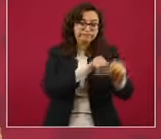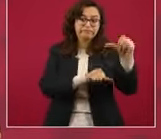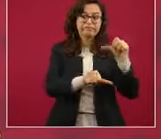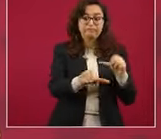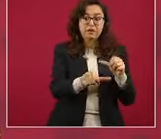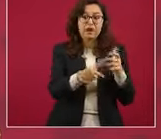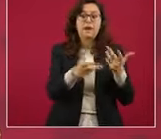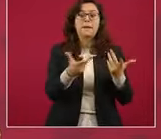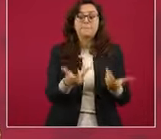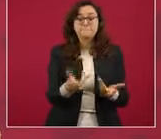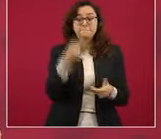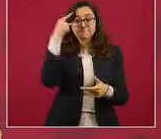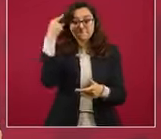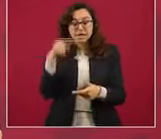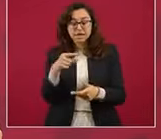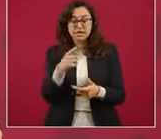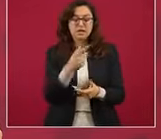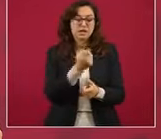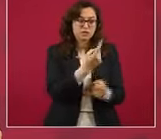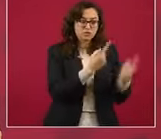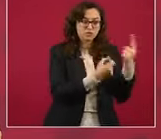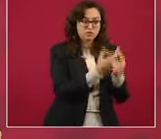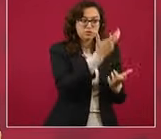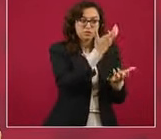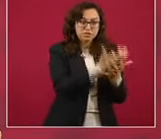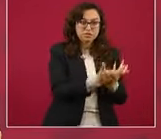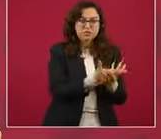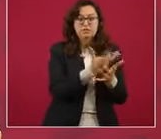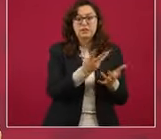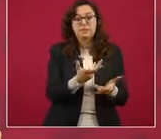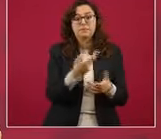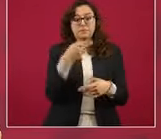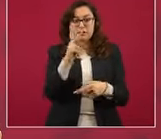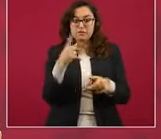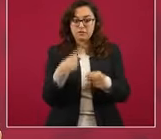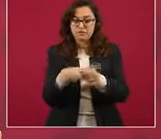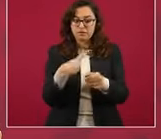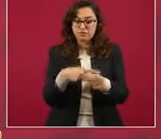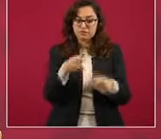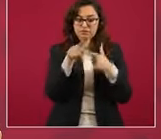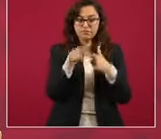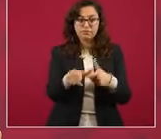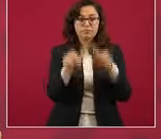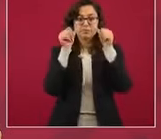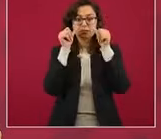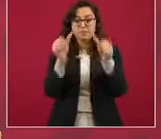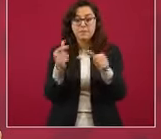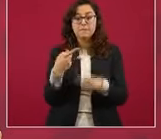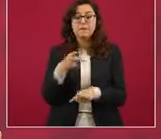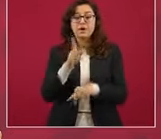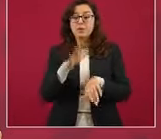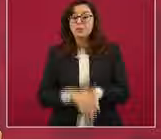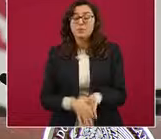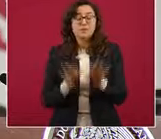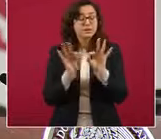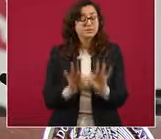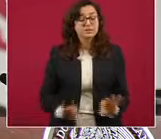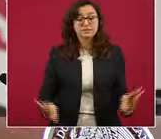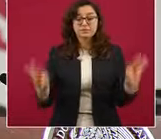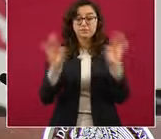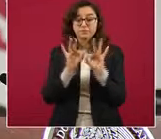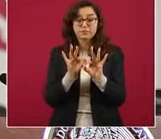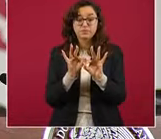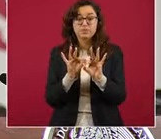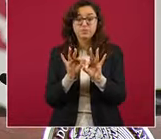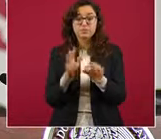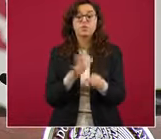la posibilidad de atender a todos los enfermos. Pero lo más importante de todo es